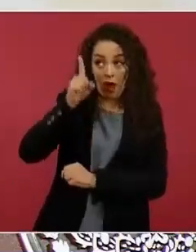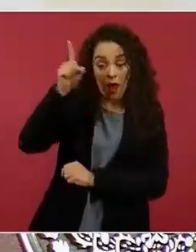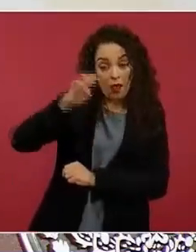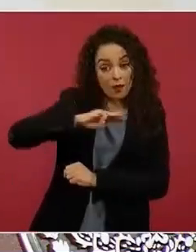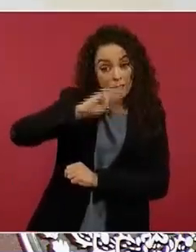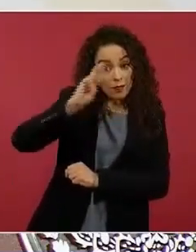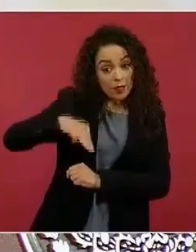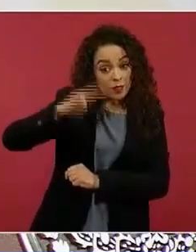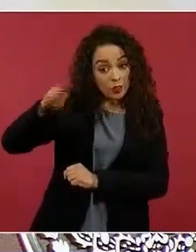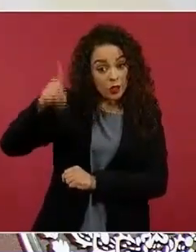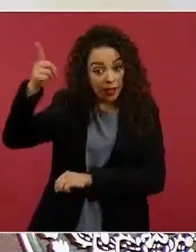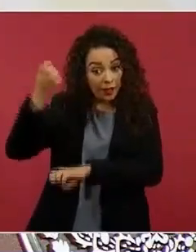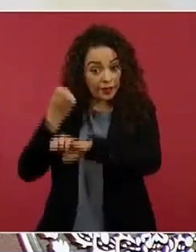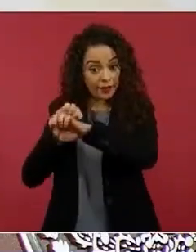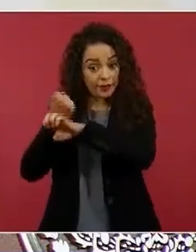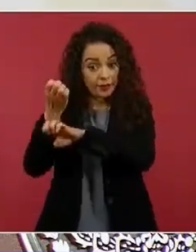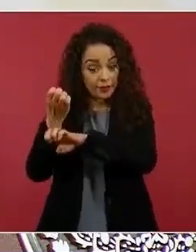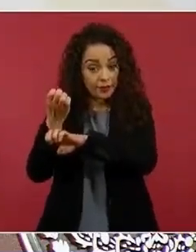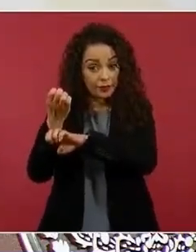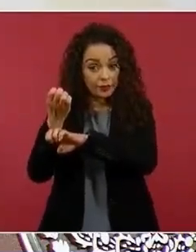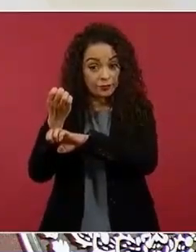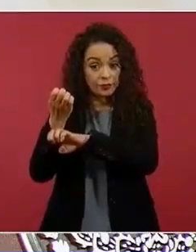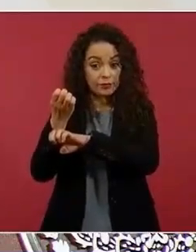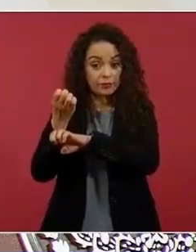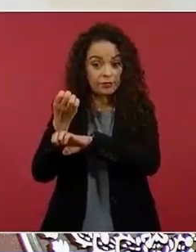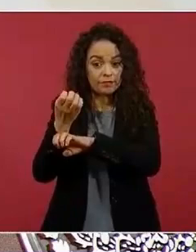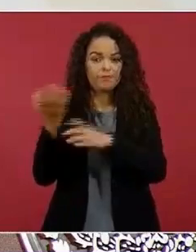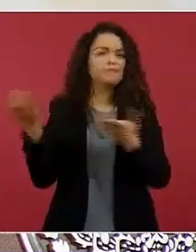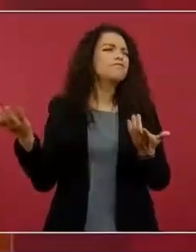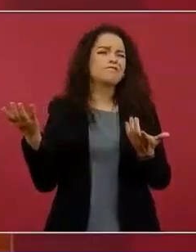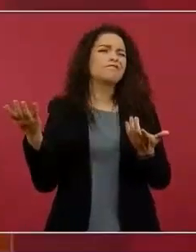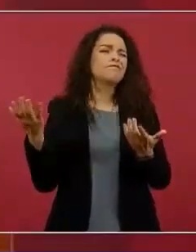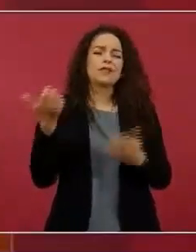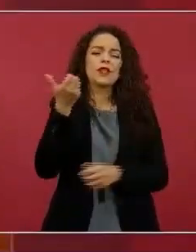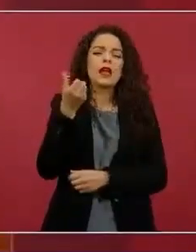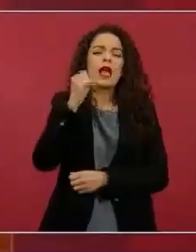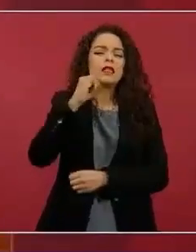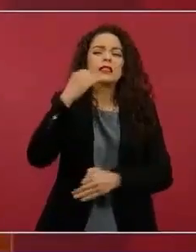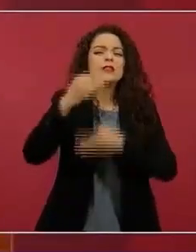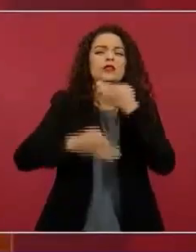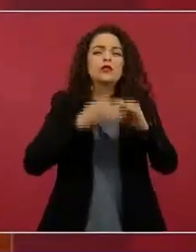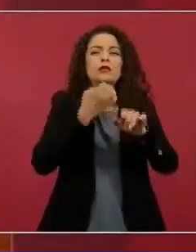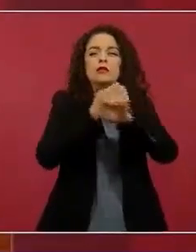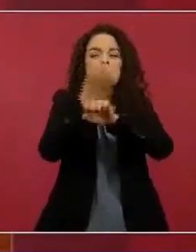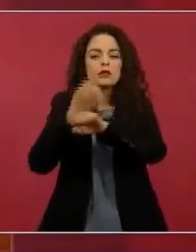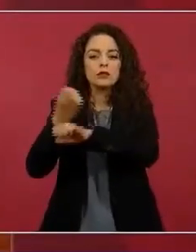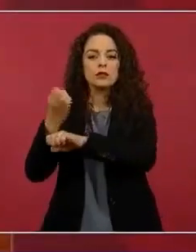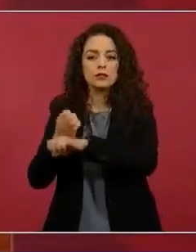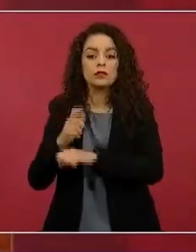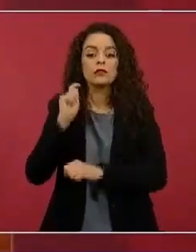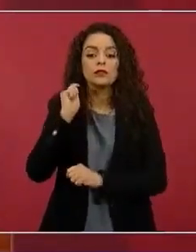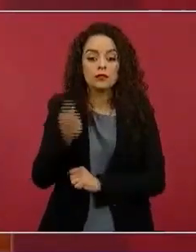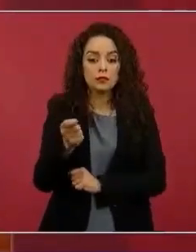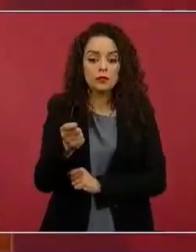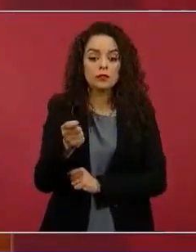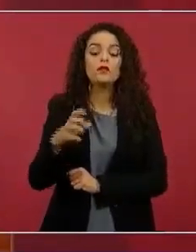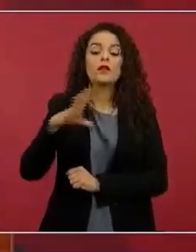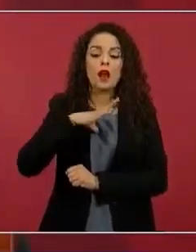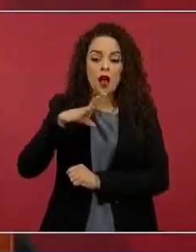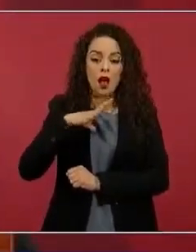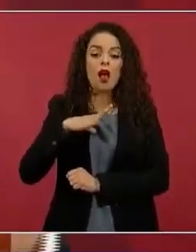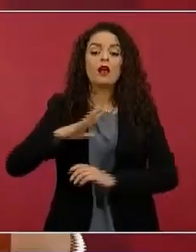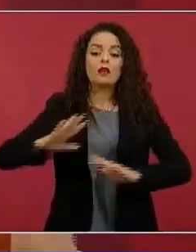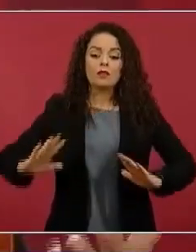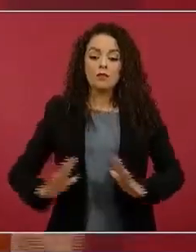hemos contado, como en la mayoría de los estados, contamos con la intervención, la